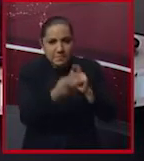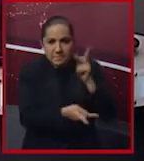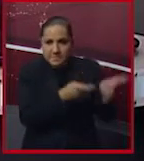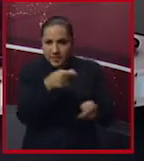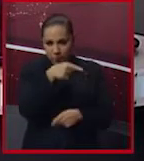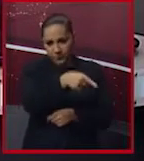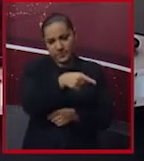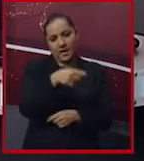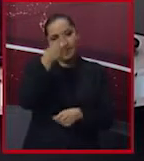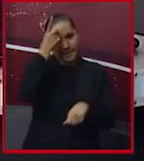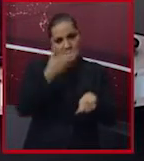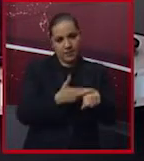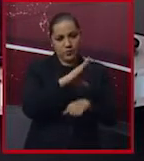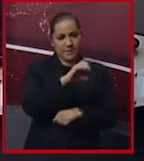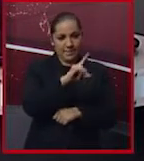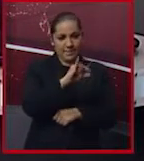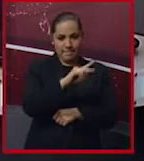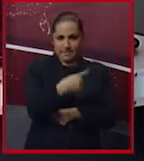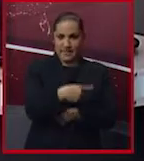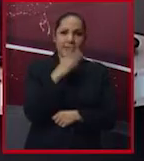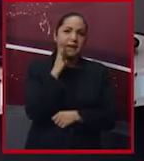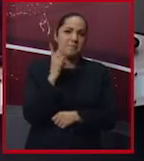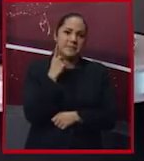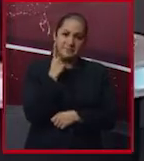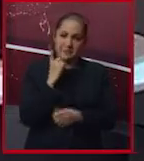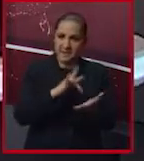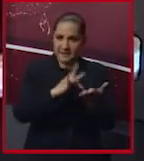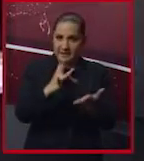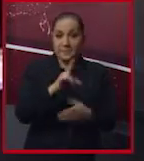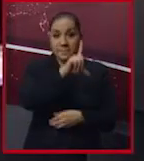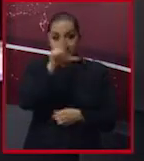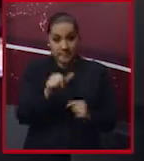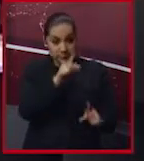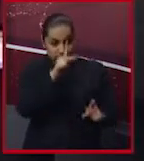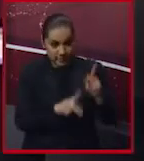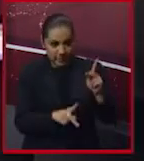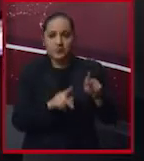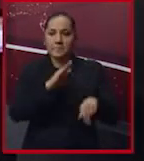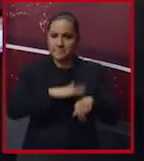de esta Cámara de Diputados. Regresamos después de este corte a Noticias del Congreso. No le cambie.